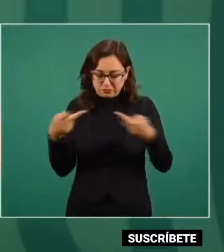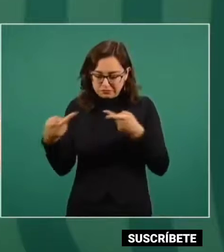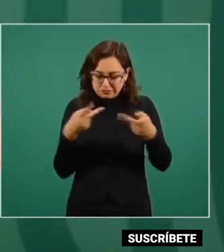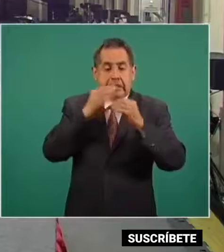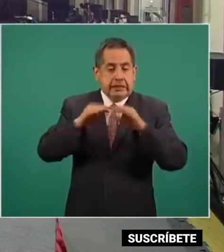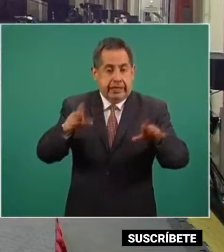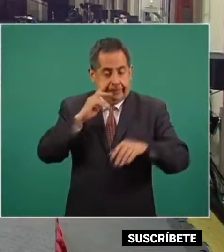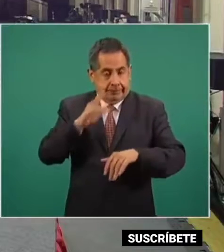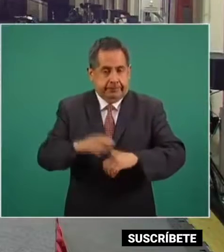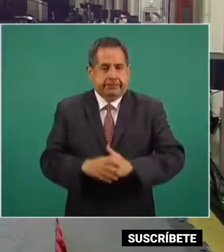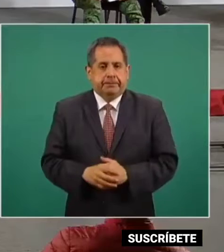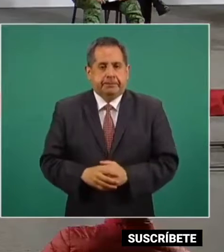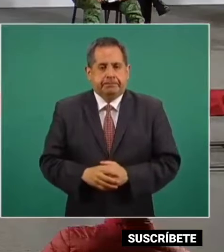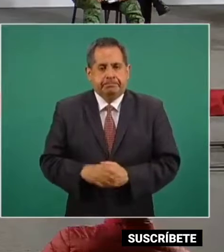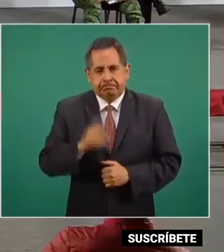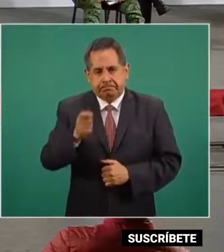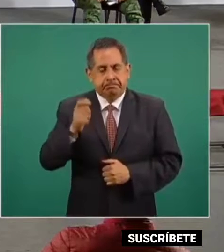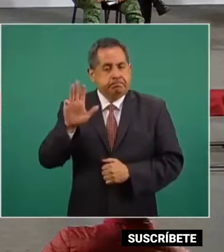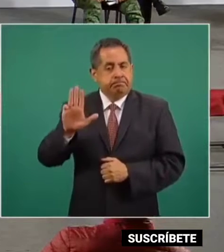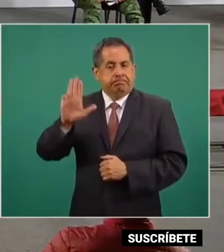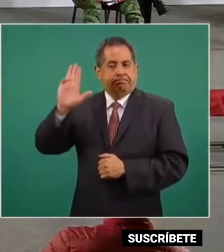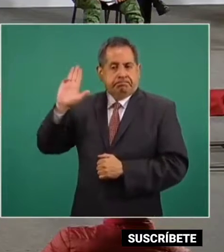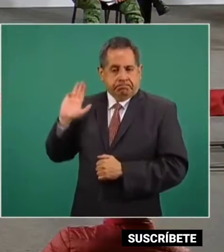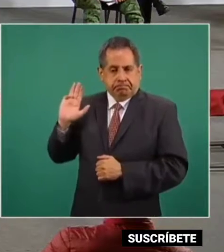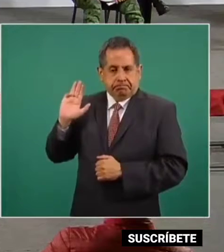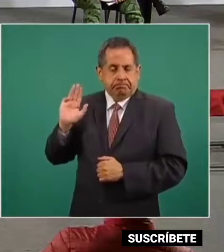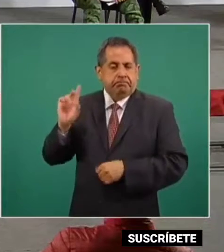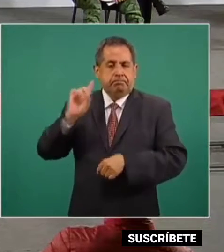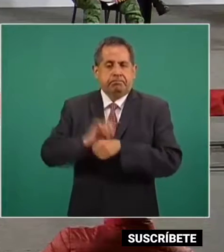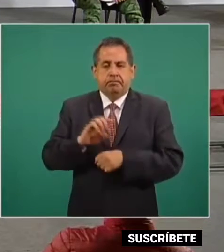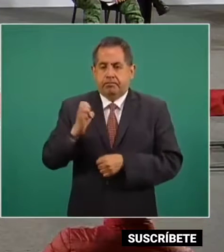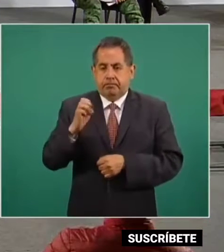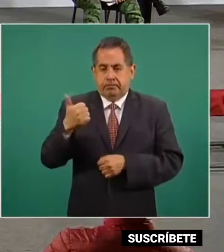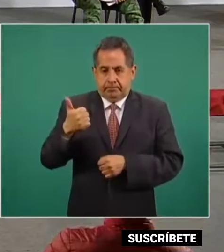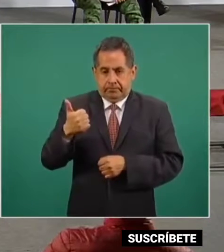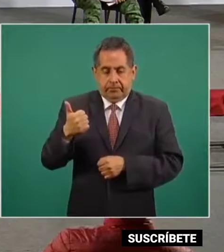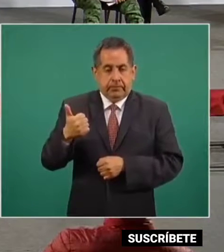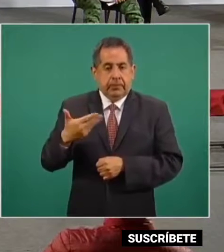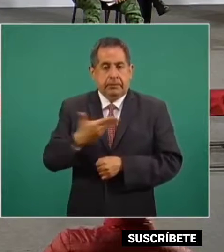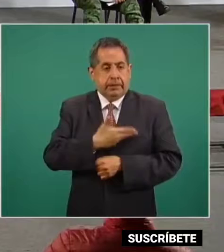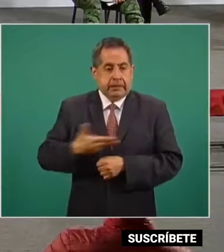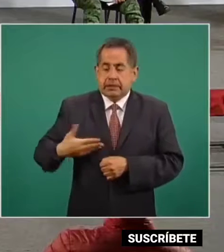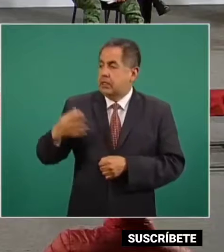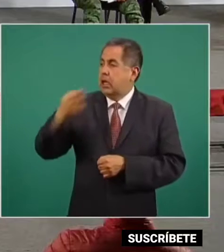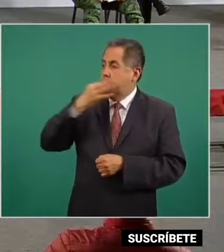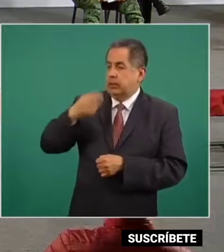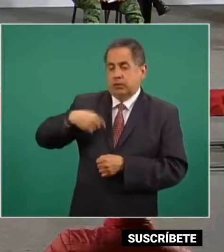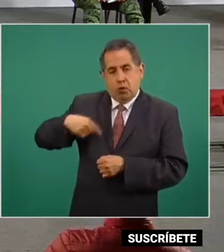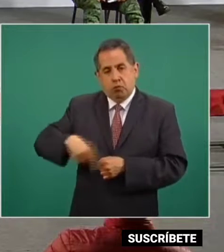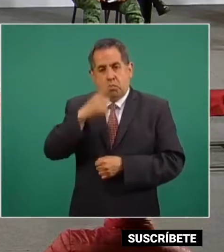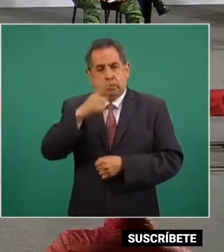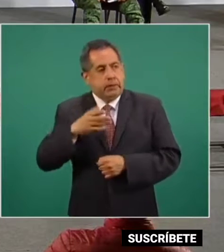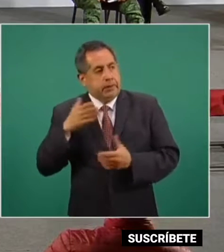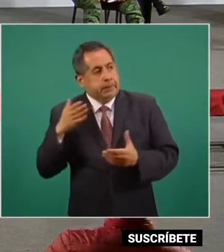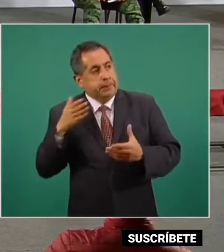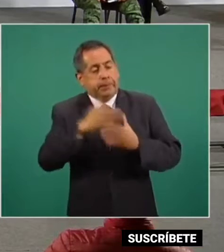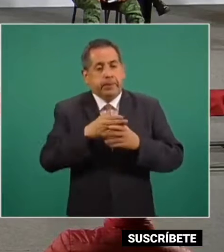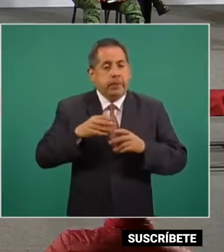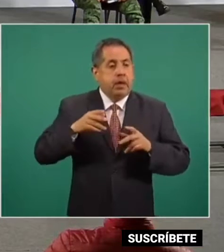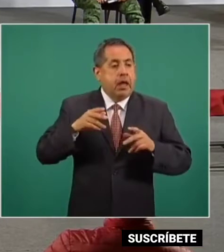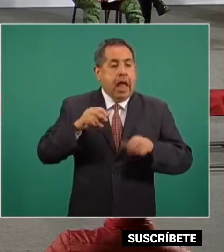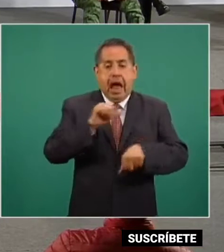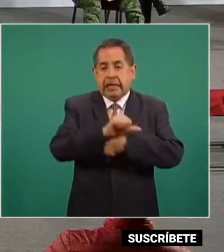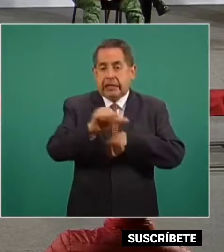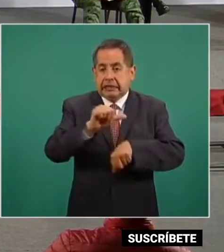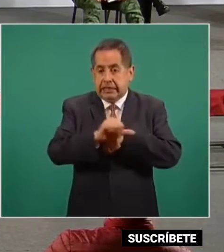la población. El pasado miércoles 6 de enero el presidente nos encomendó viajar a Argentina en carácter